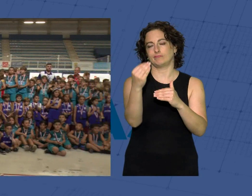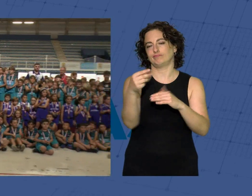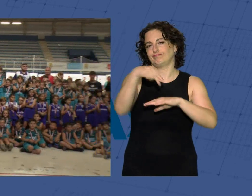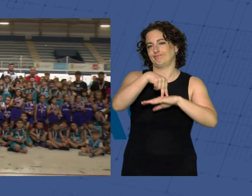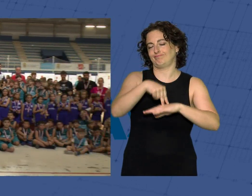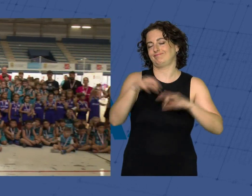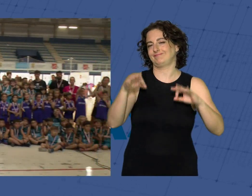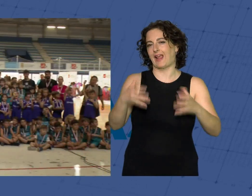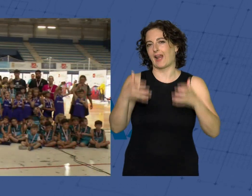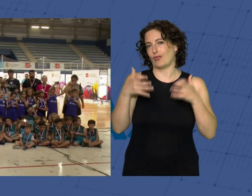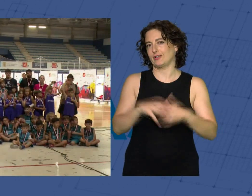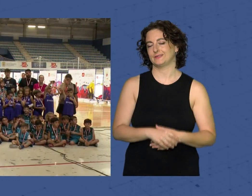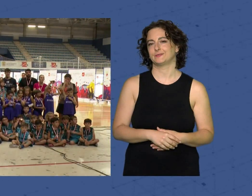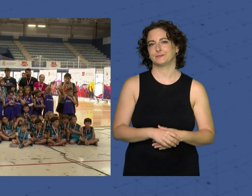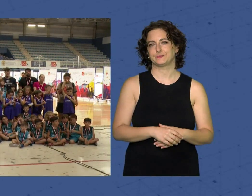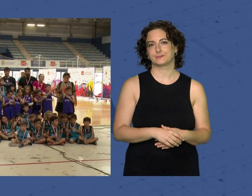ganadores